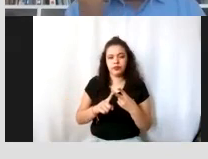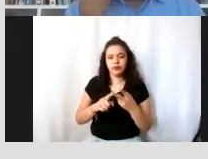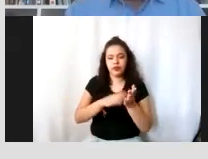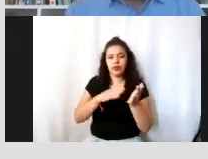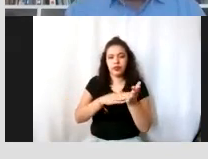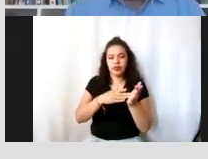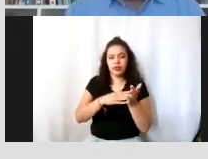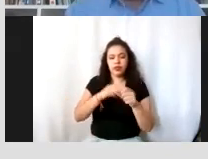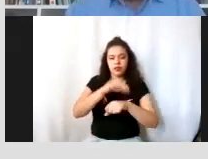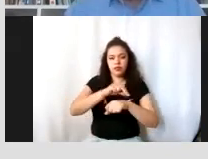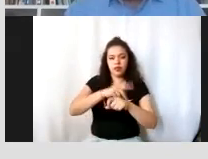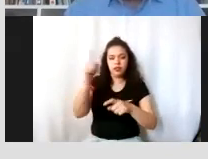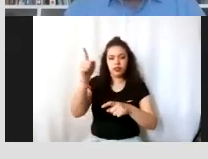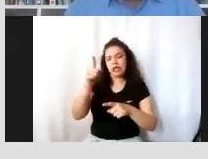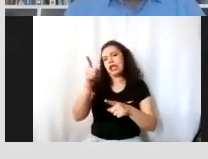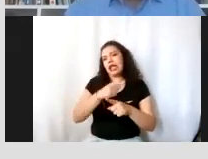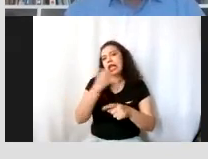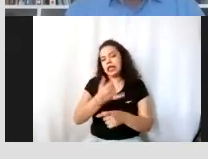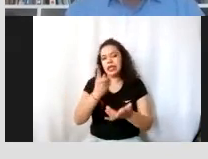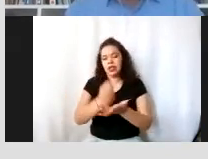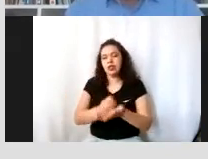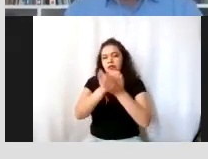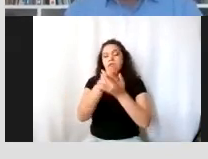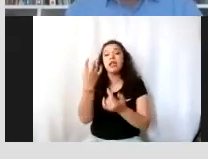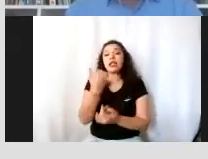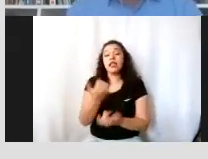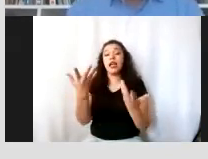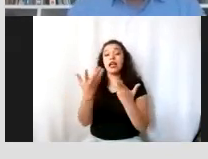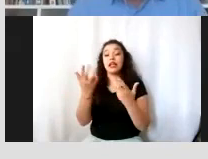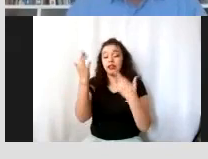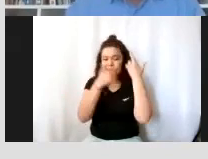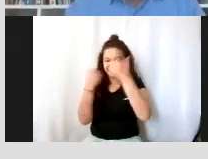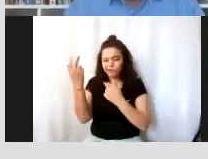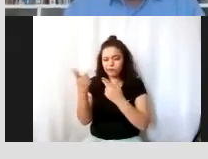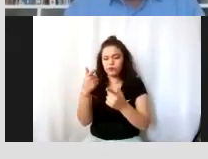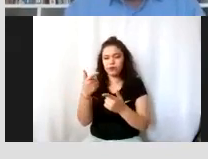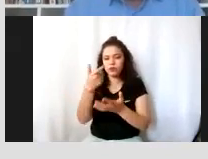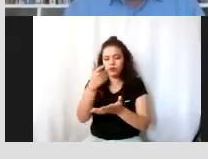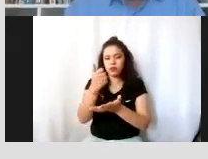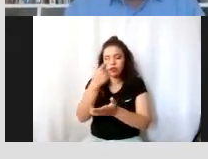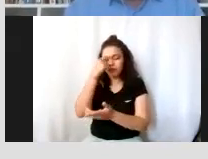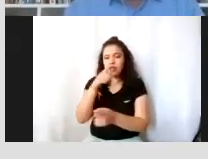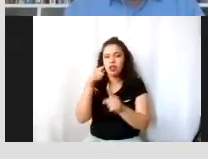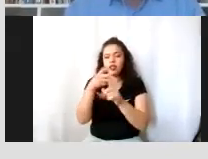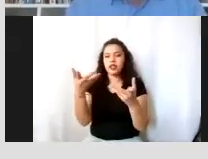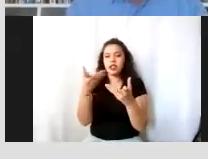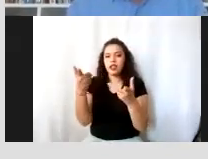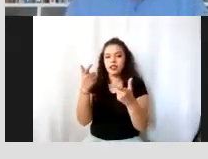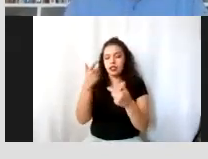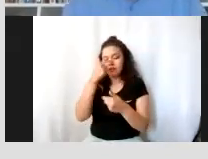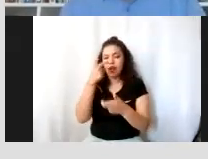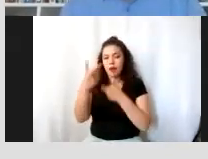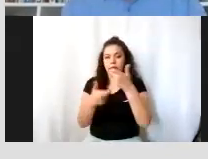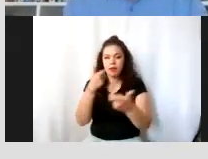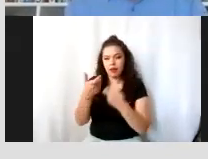/ terapéutico. 3, realizar estudios socioeconómicos con la finalidad de fijar una cuota de recuperación. Ok,